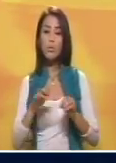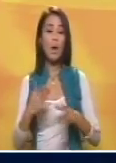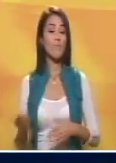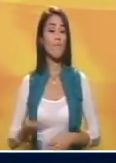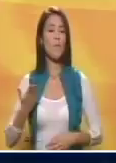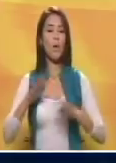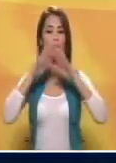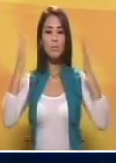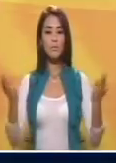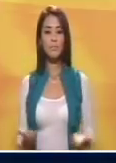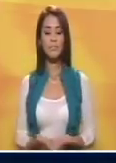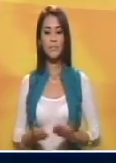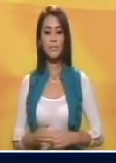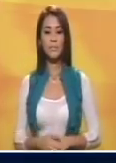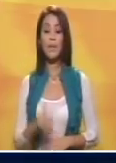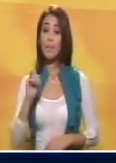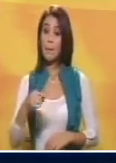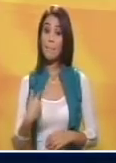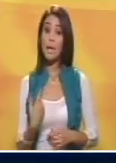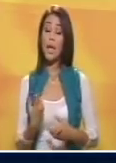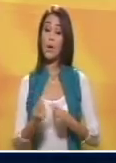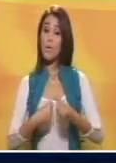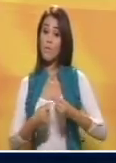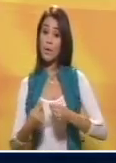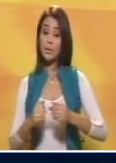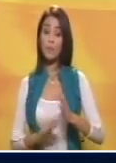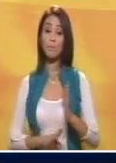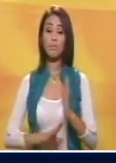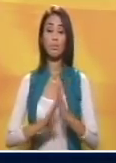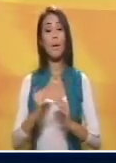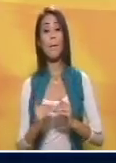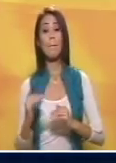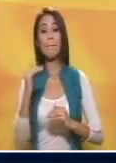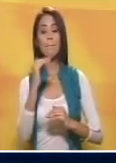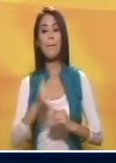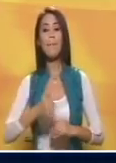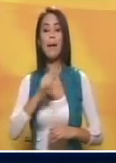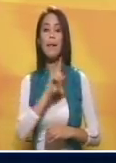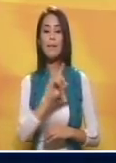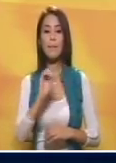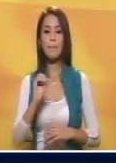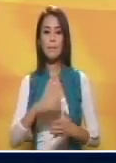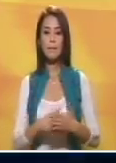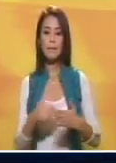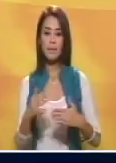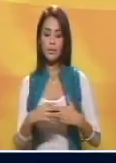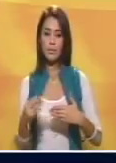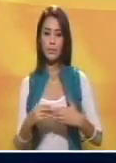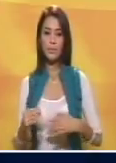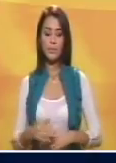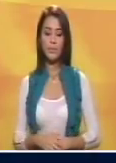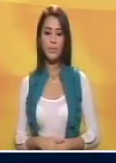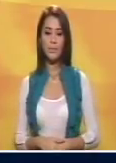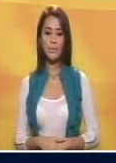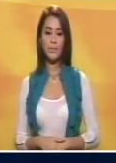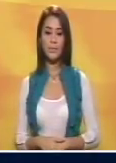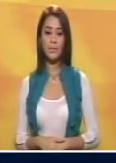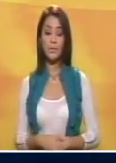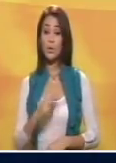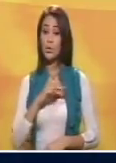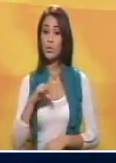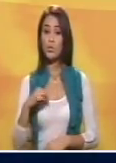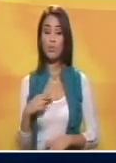más importantes del mundo, han recibido ofertas que superan más de $1,000 millones. Ya nosotros